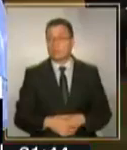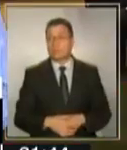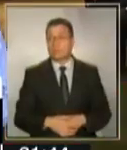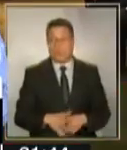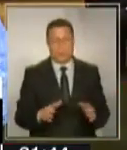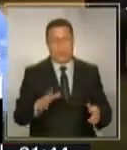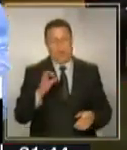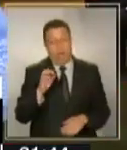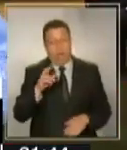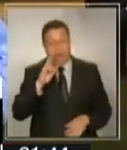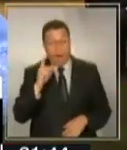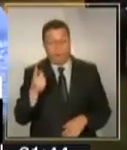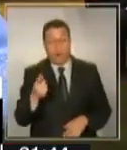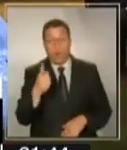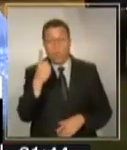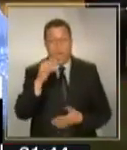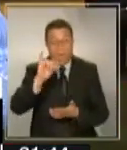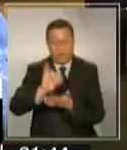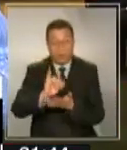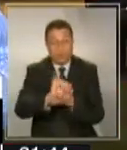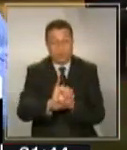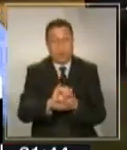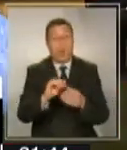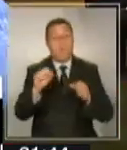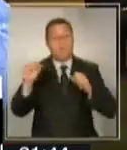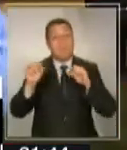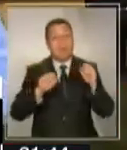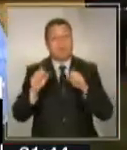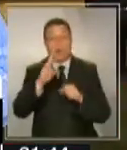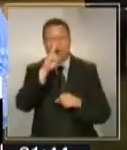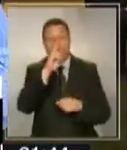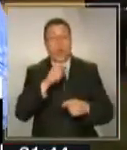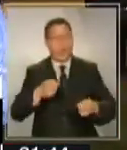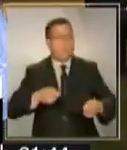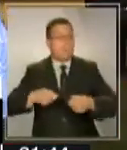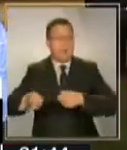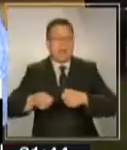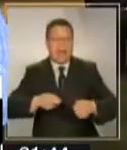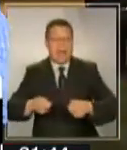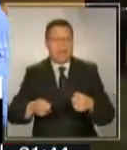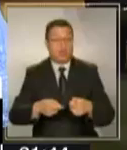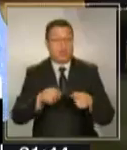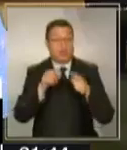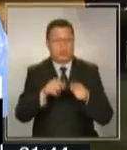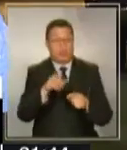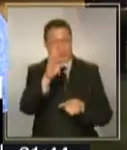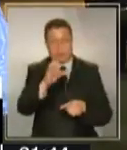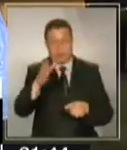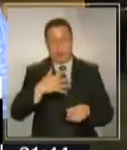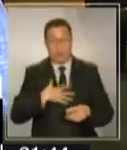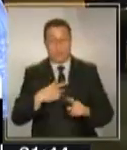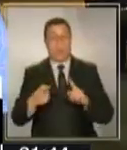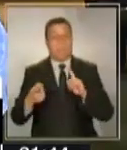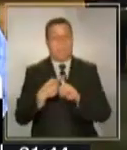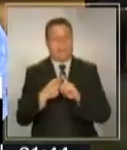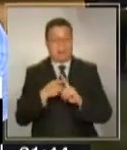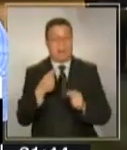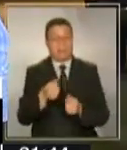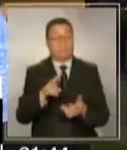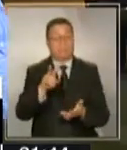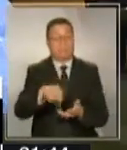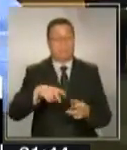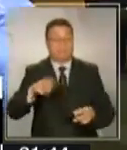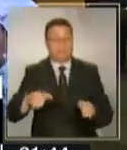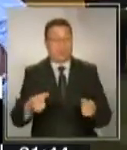Desde luego, en una institución política, igual que en un mercado, los actores quieren participar de una cuota del mercado, de un porcentaje